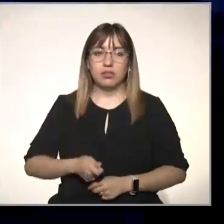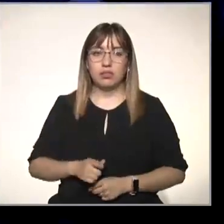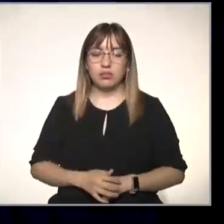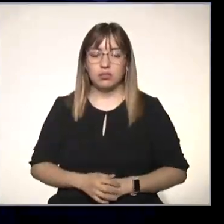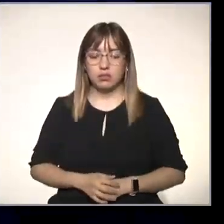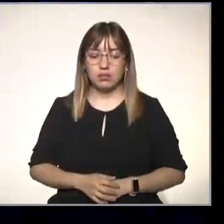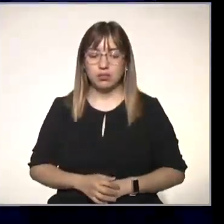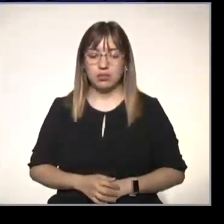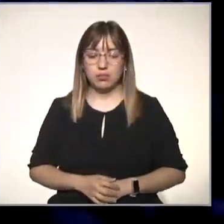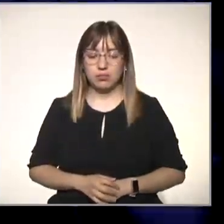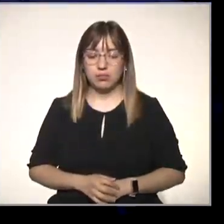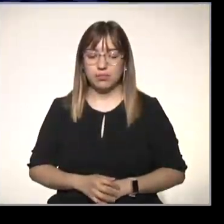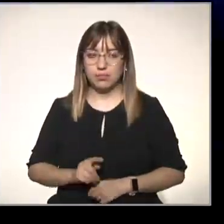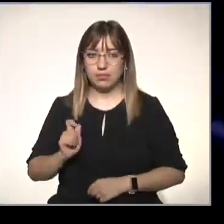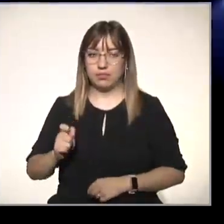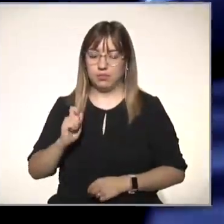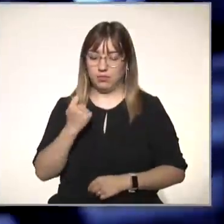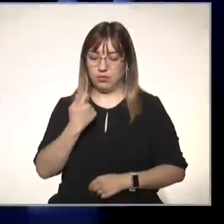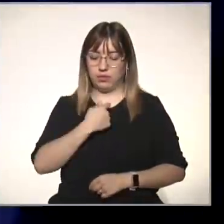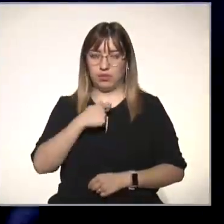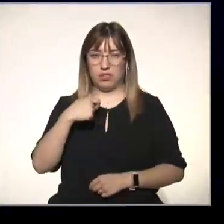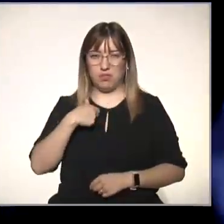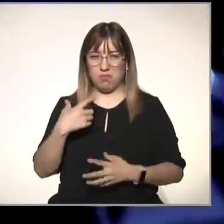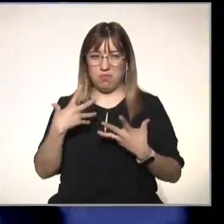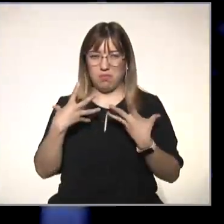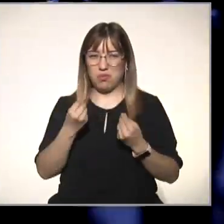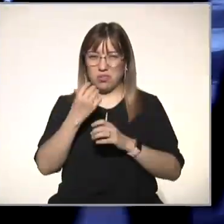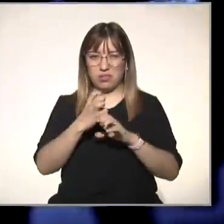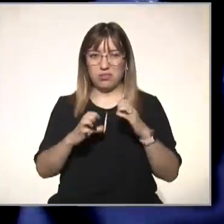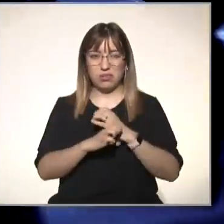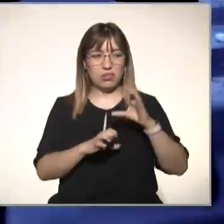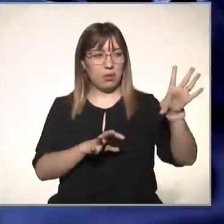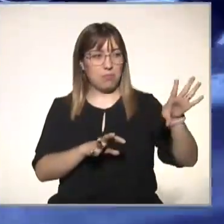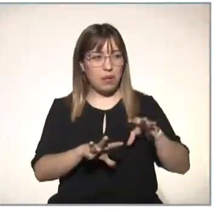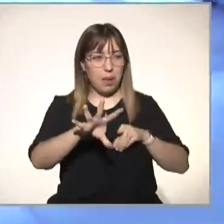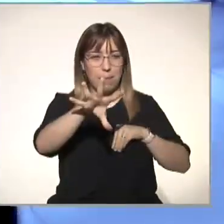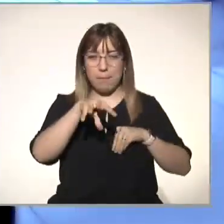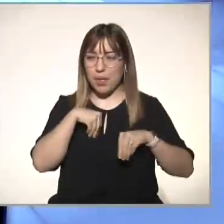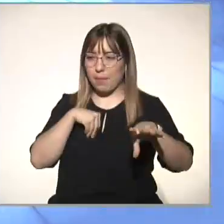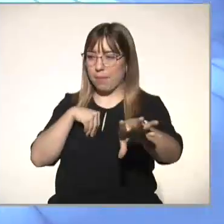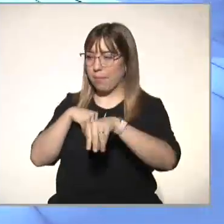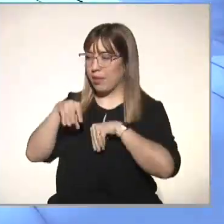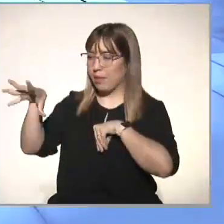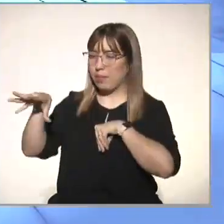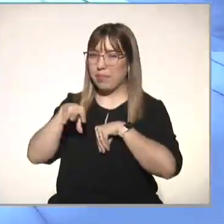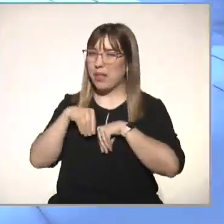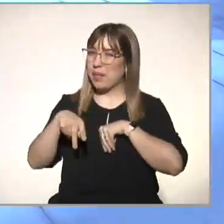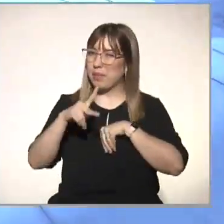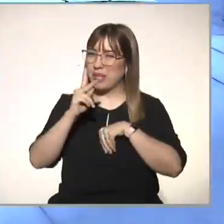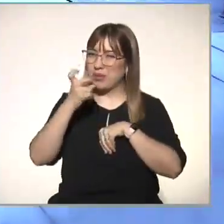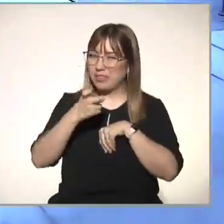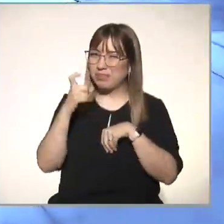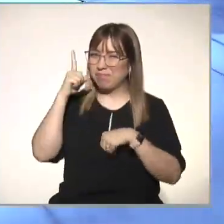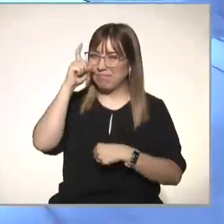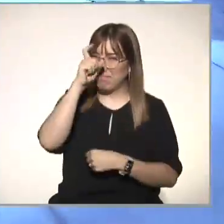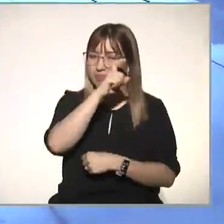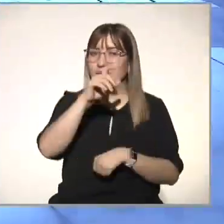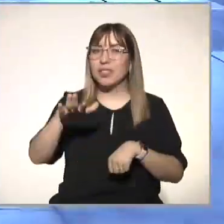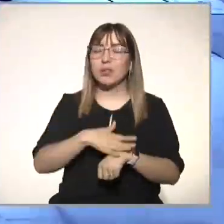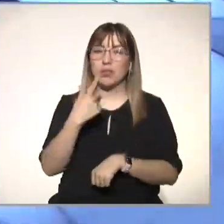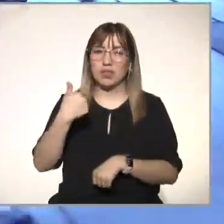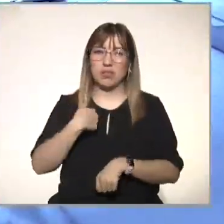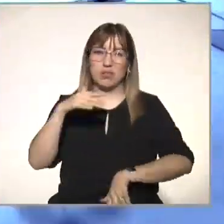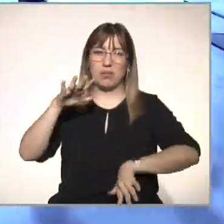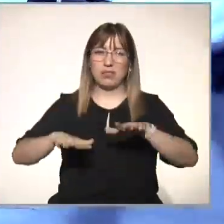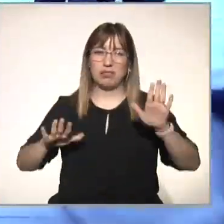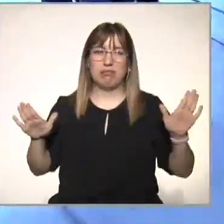como un poco de todo lo que soy, pero siento que eso me causa mucho conflicto porque soy una persona muy